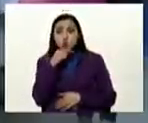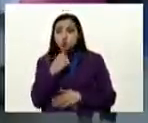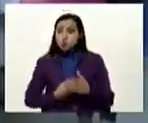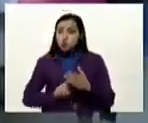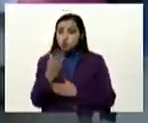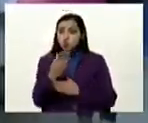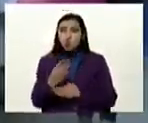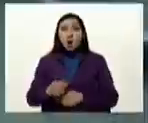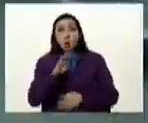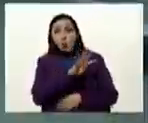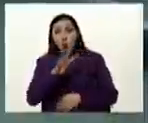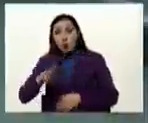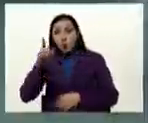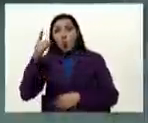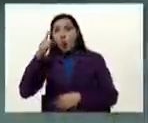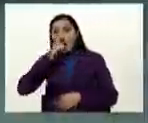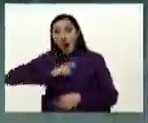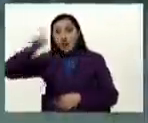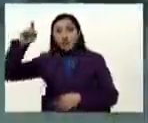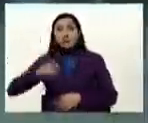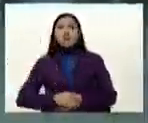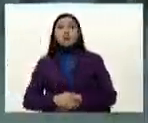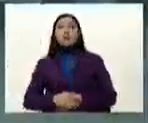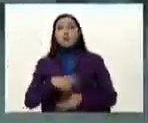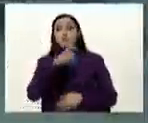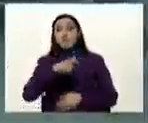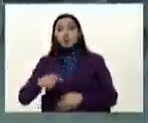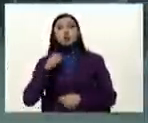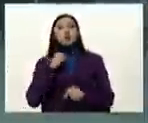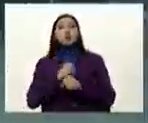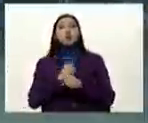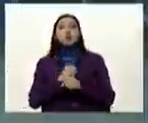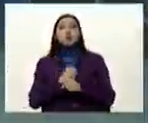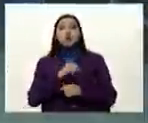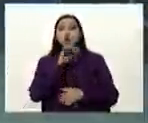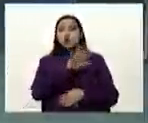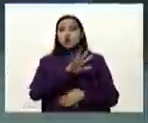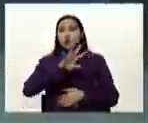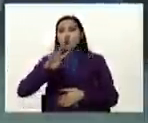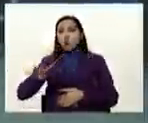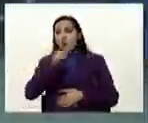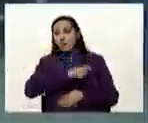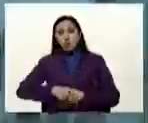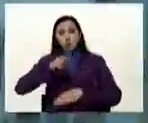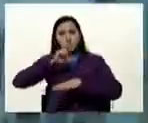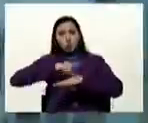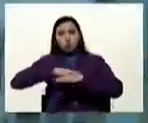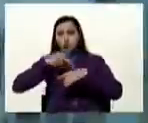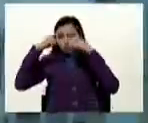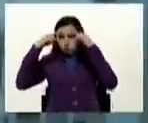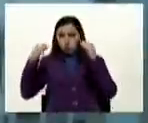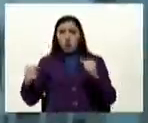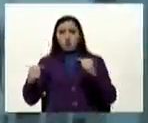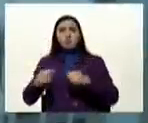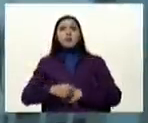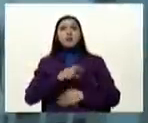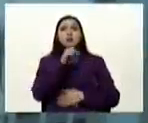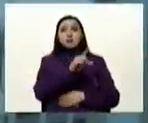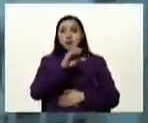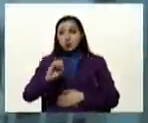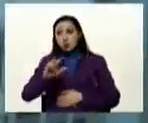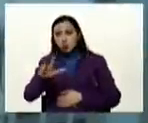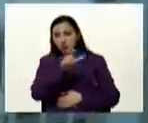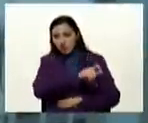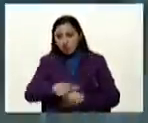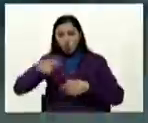cumpliendo 44 años. Aquí hay un personal calificado, estamos hablando de 54 médicos calificados, estamos hablando de 103